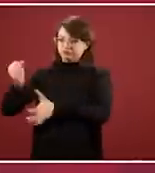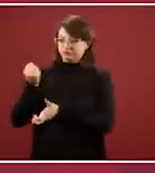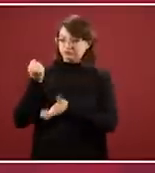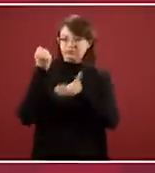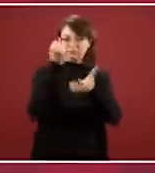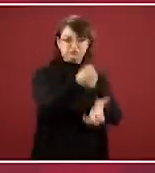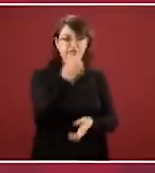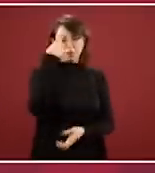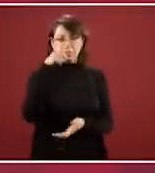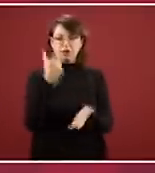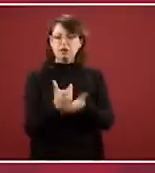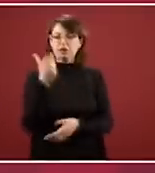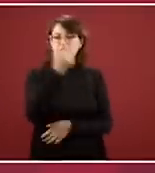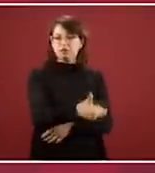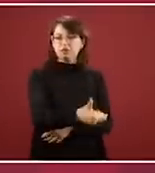Y así